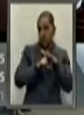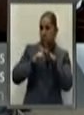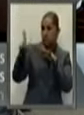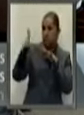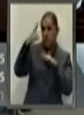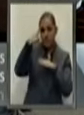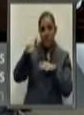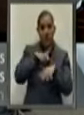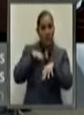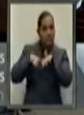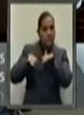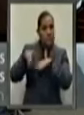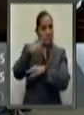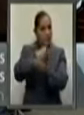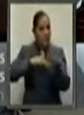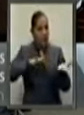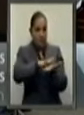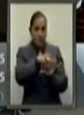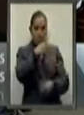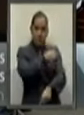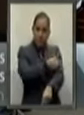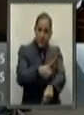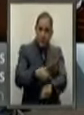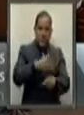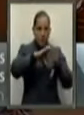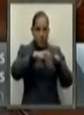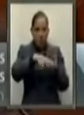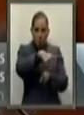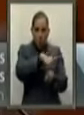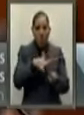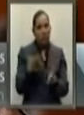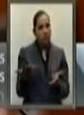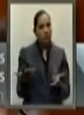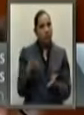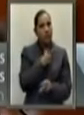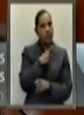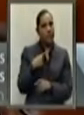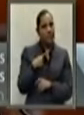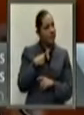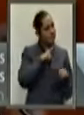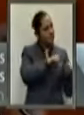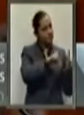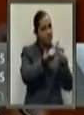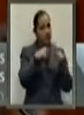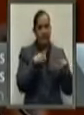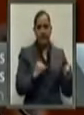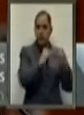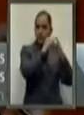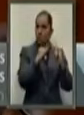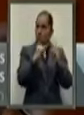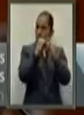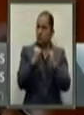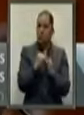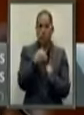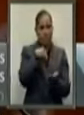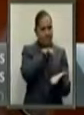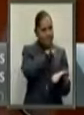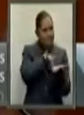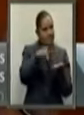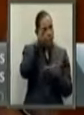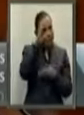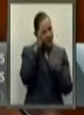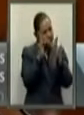sus familias nos obligan a fortalecer los esfuerzos institucionales para que en el trayecto de retorno a sus lugares de